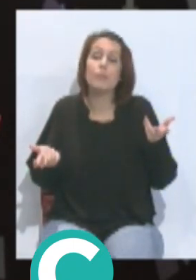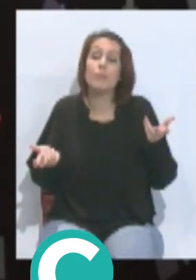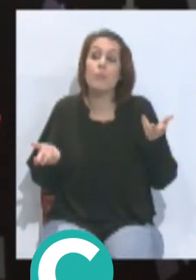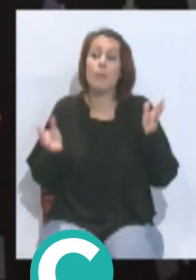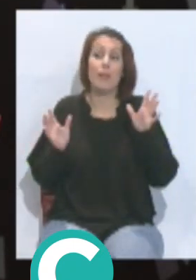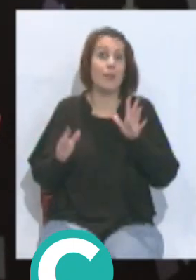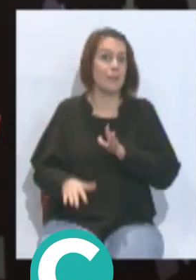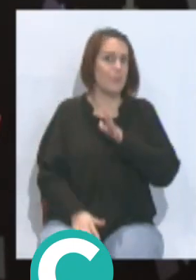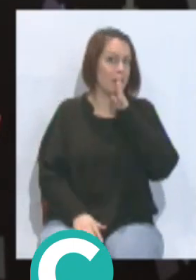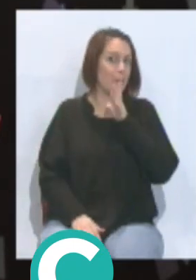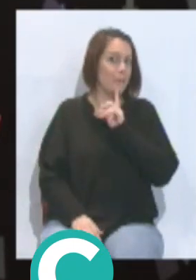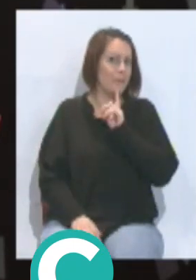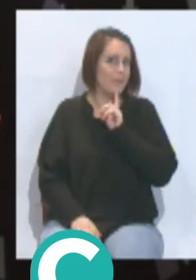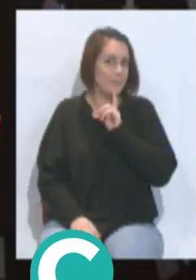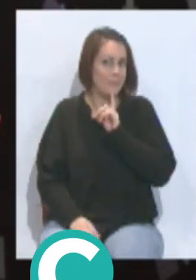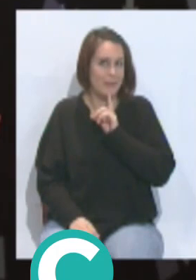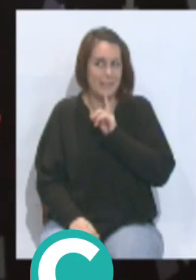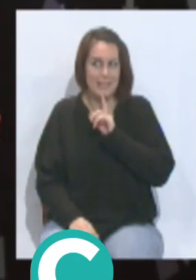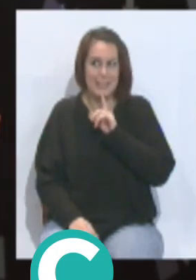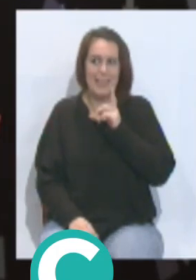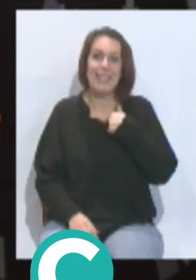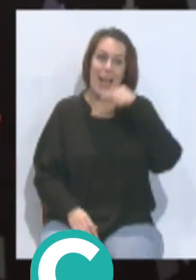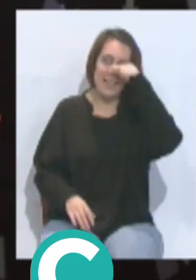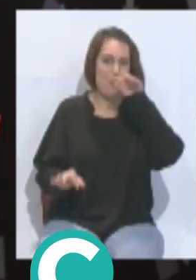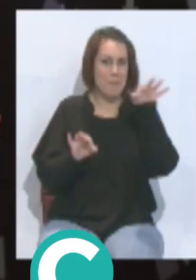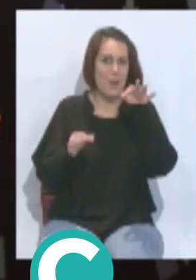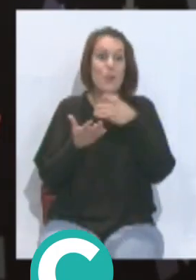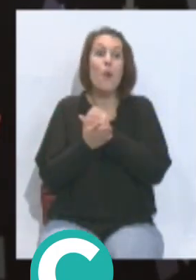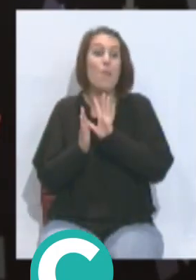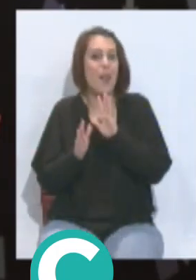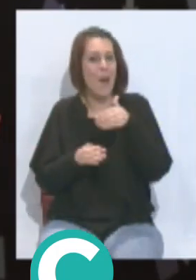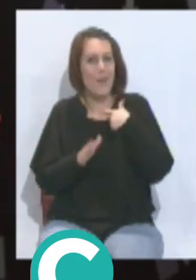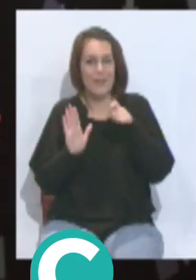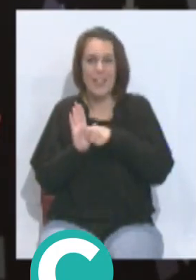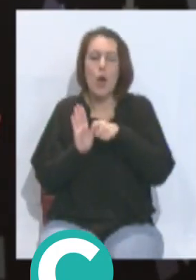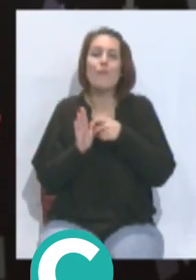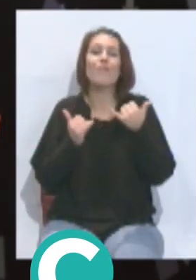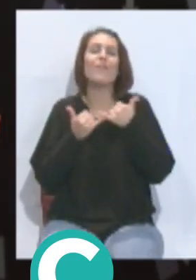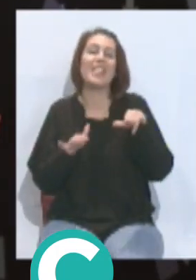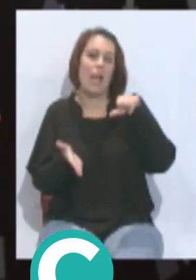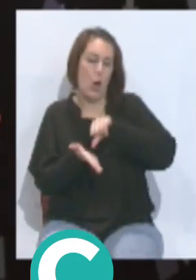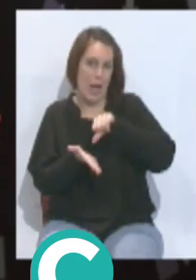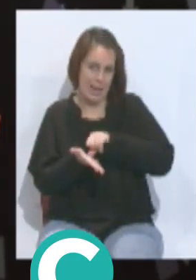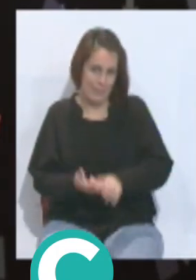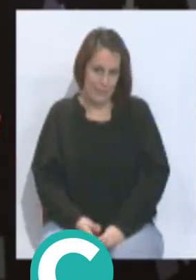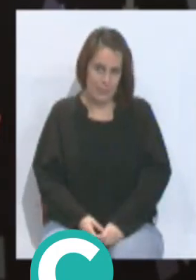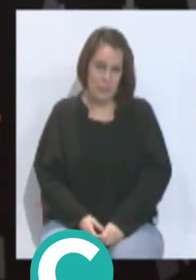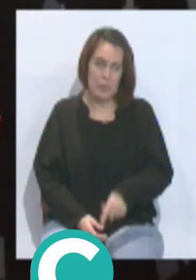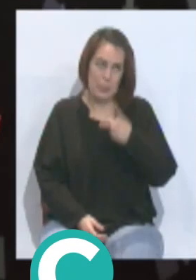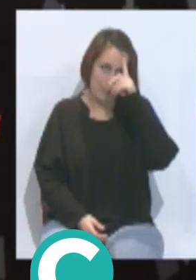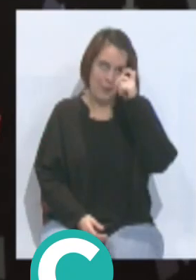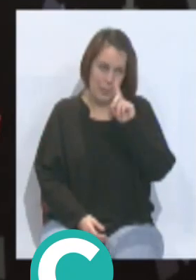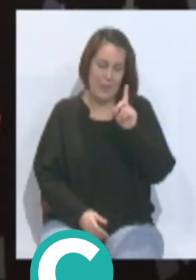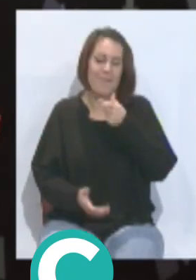¡Ay, que le he pillado! No, que no, se trae lo de la catedral muy preparado, pero... Fiesta local nos llamamos. Eso. Fiesta local, no me